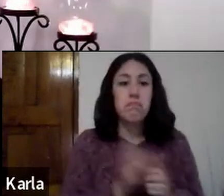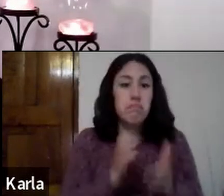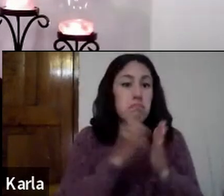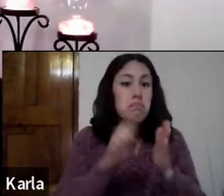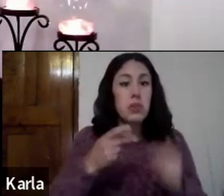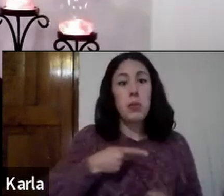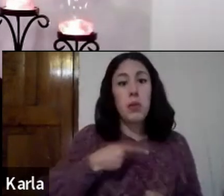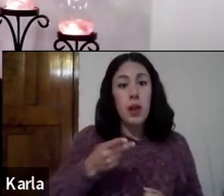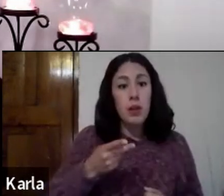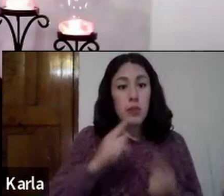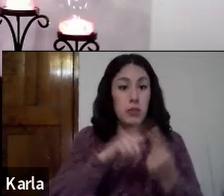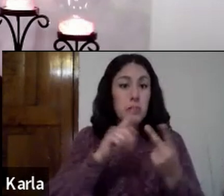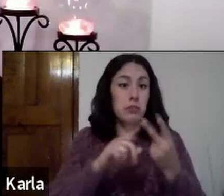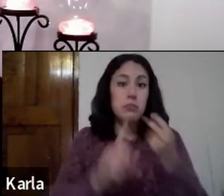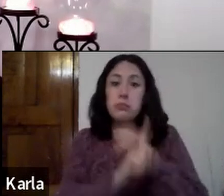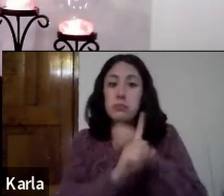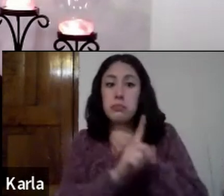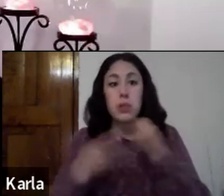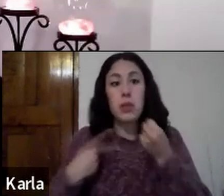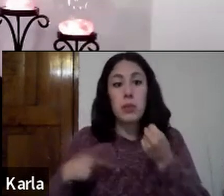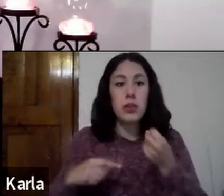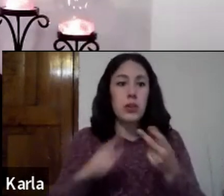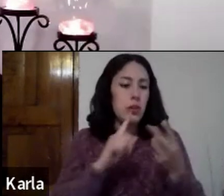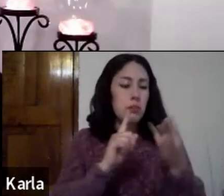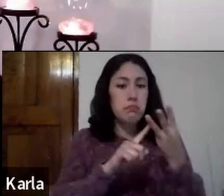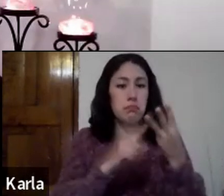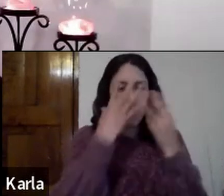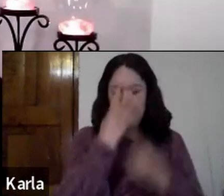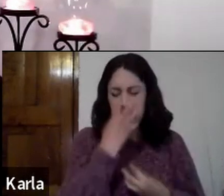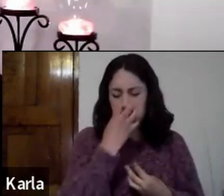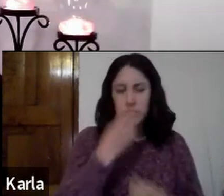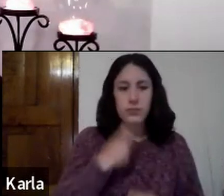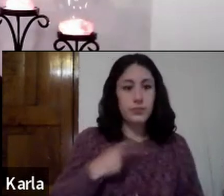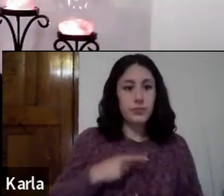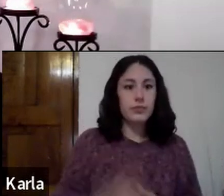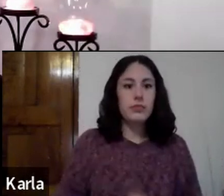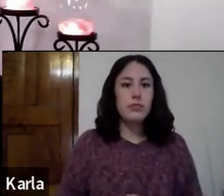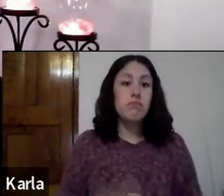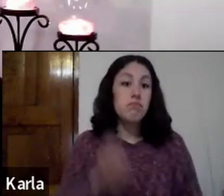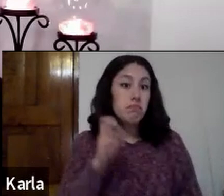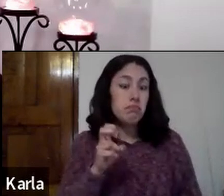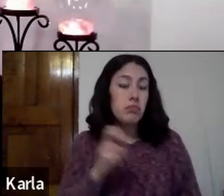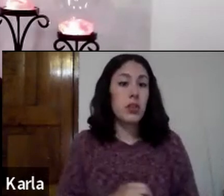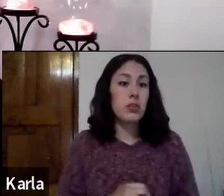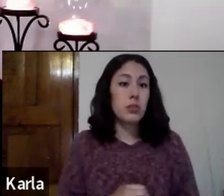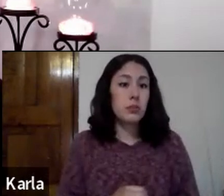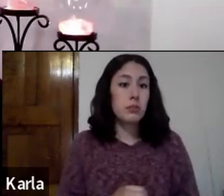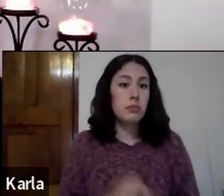los que están tristes y entonces pues la limosna el dar